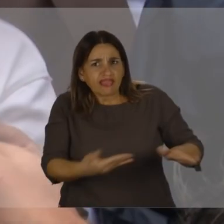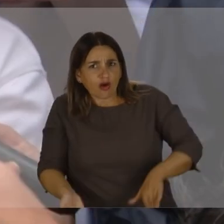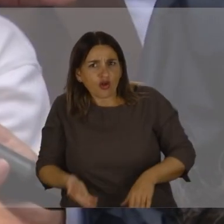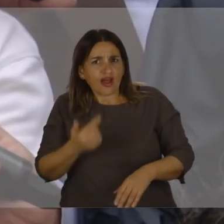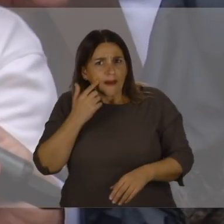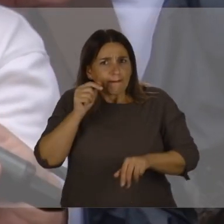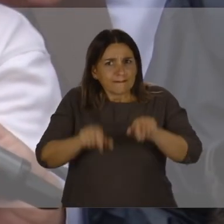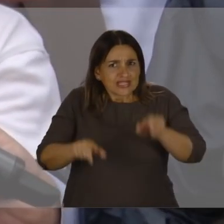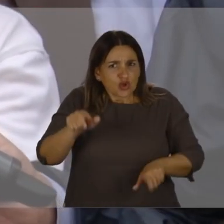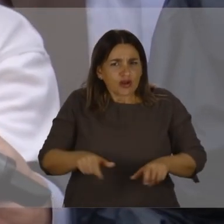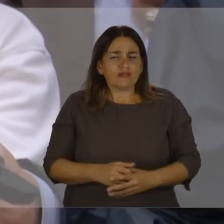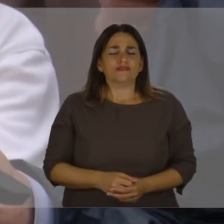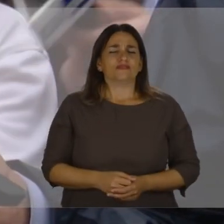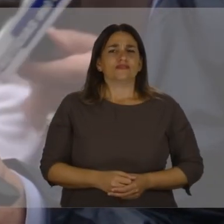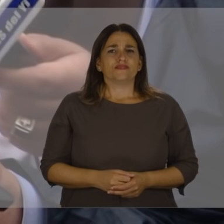ahora?